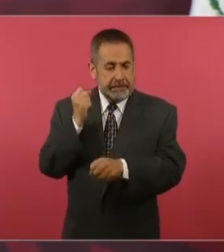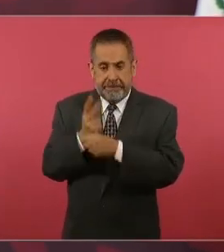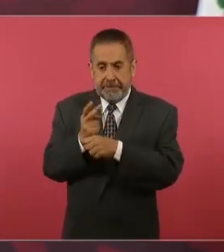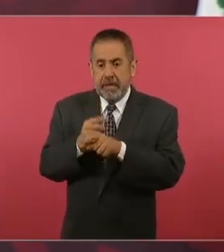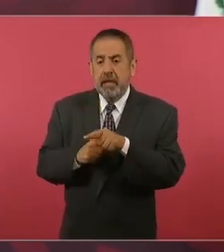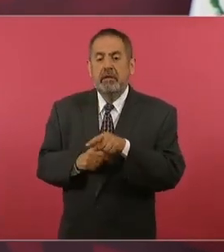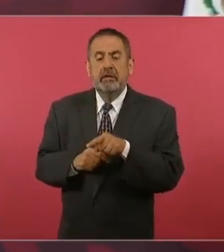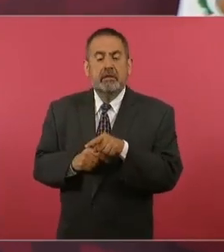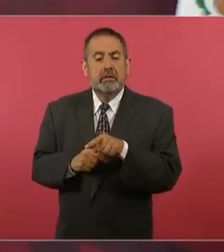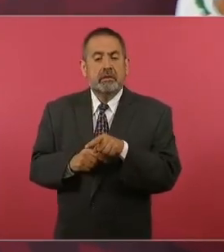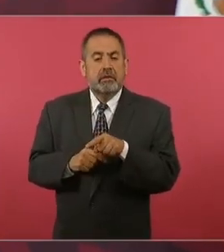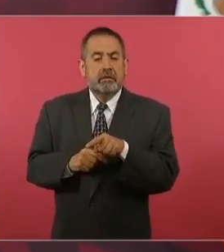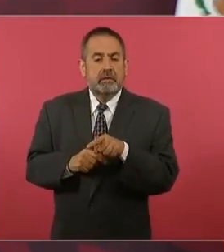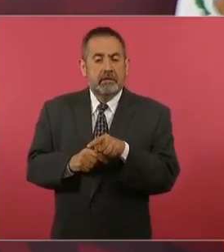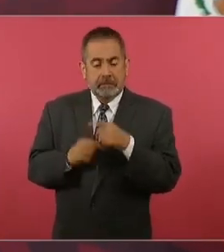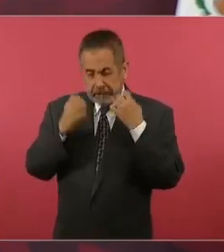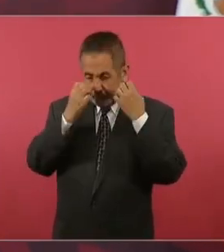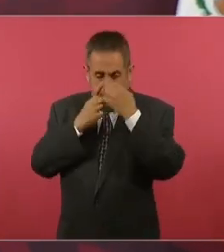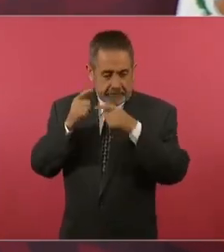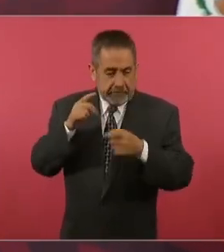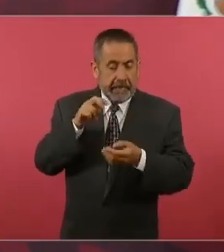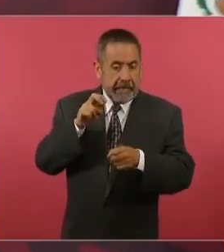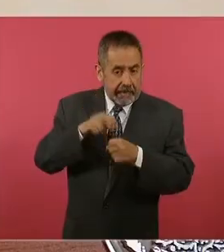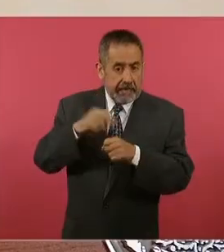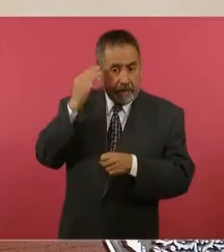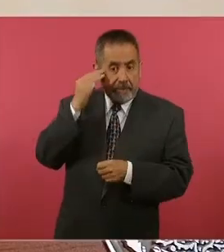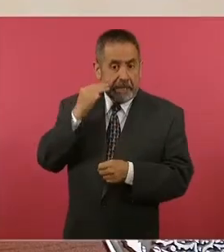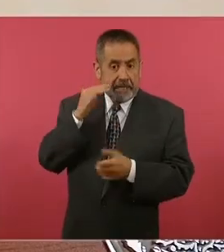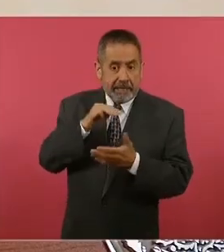temprano, evaluamos en Mérida